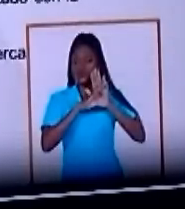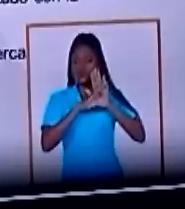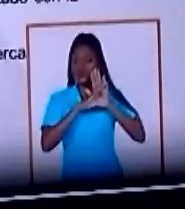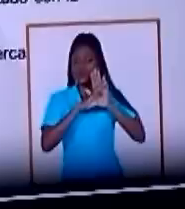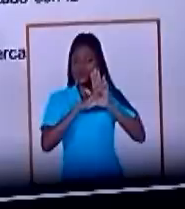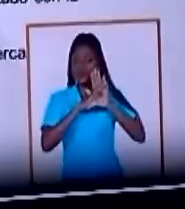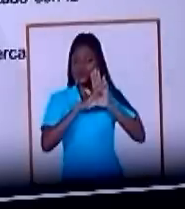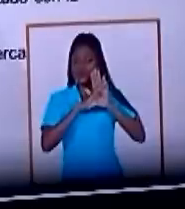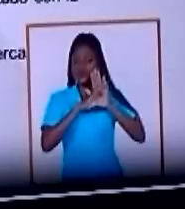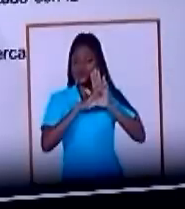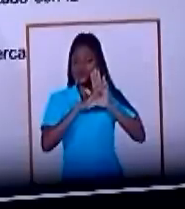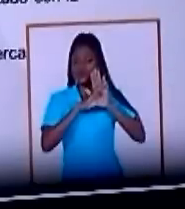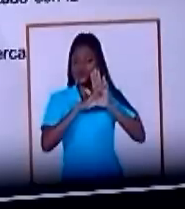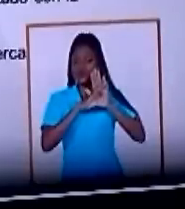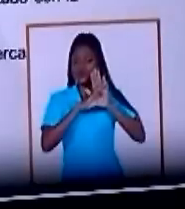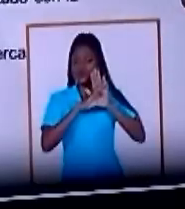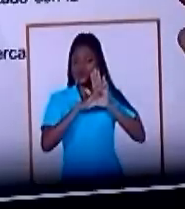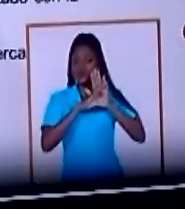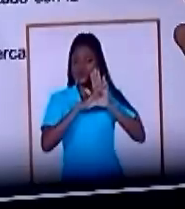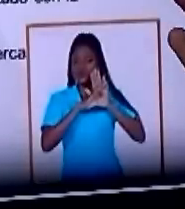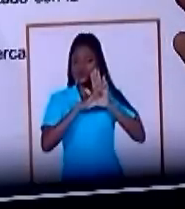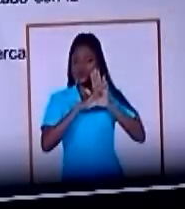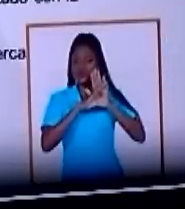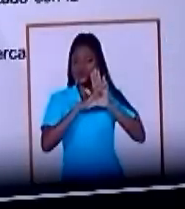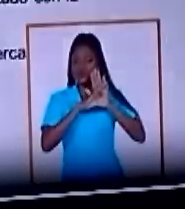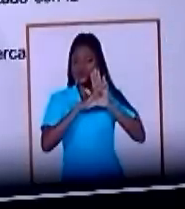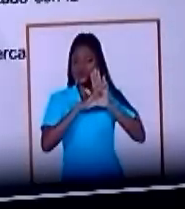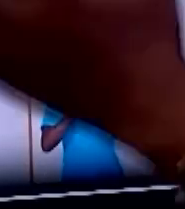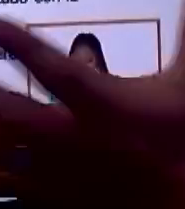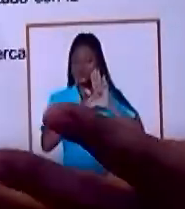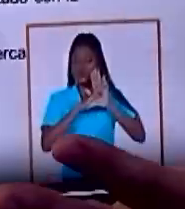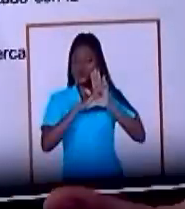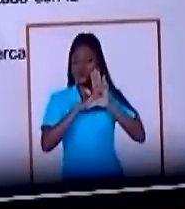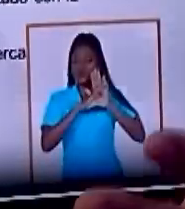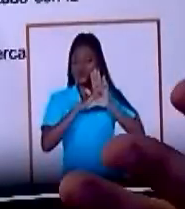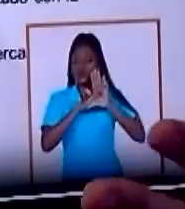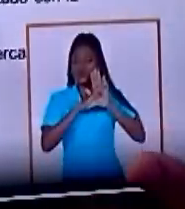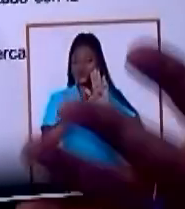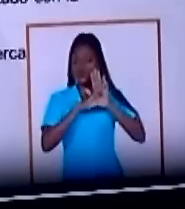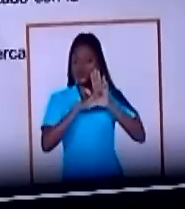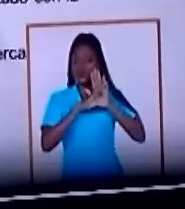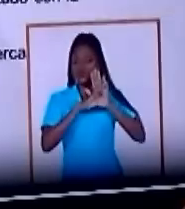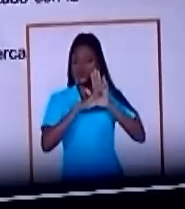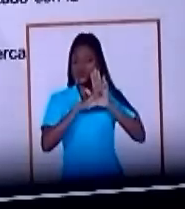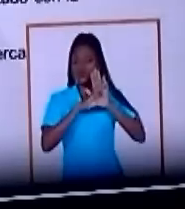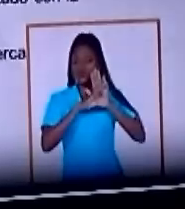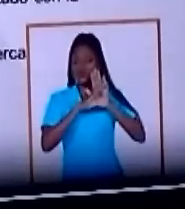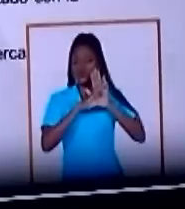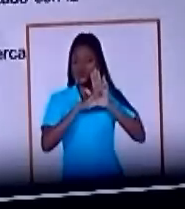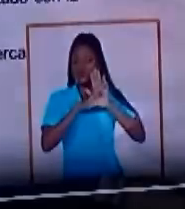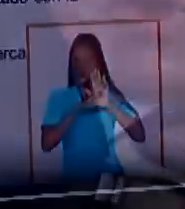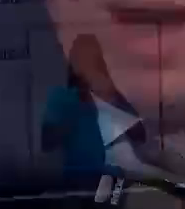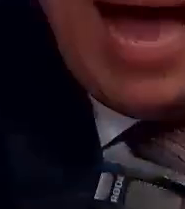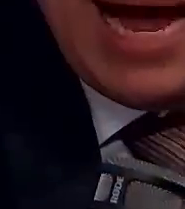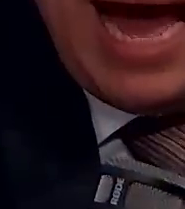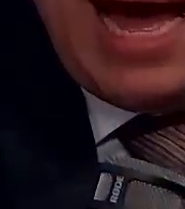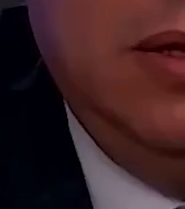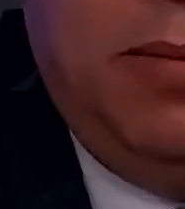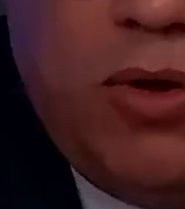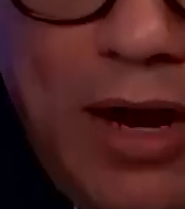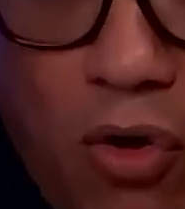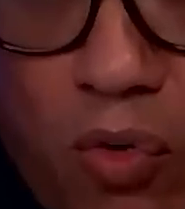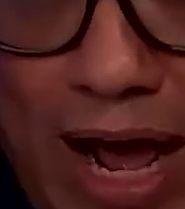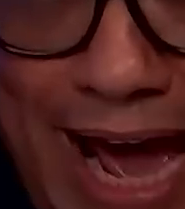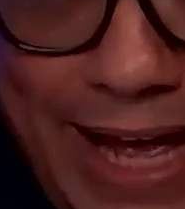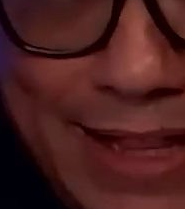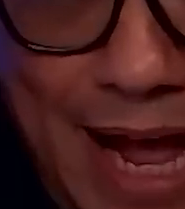cuánto 50,000 productores con menos de tres vacas qué productor de leche un tipo con dos vacas qué producción de leche con dos vacas